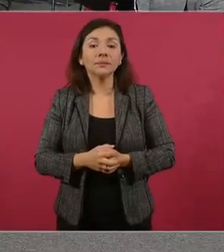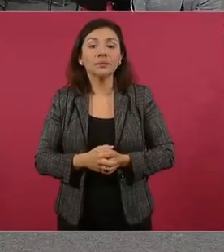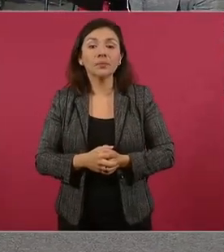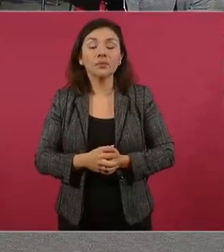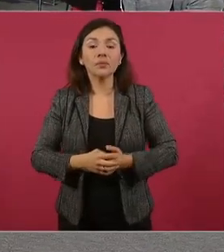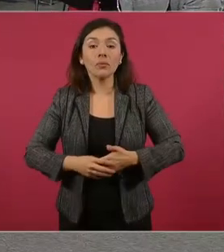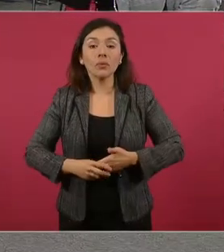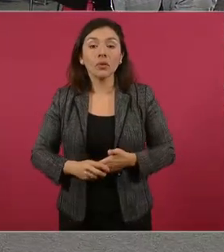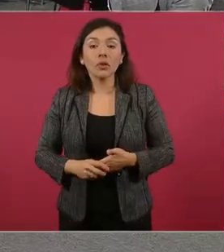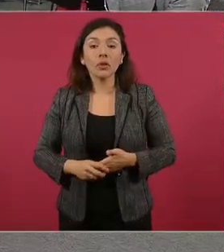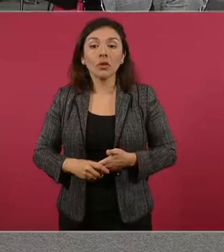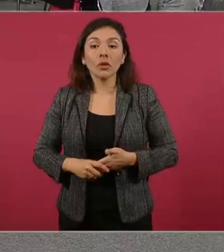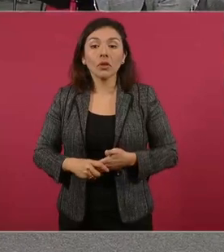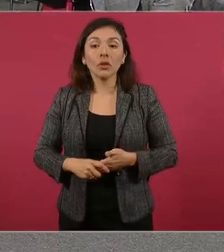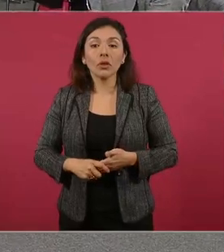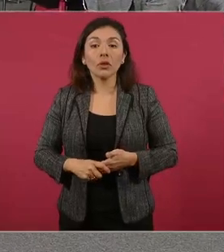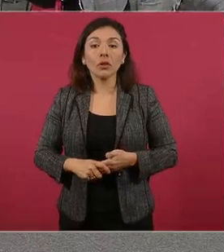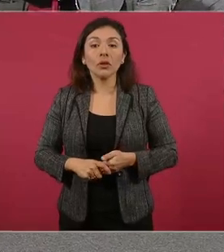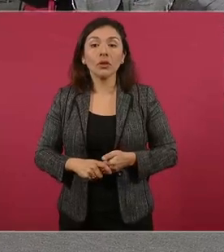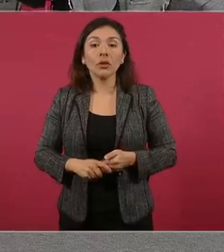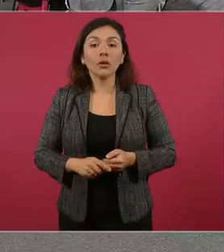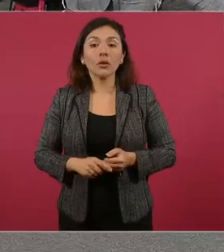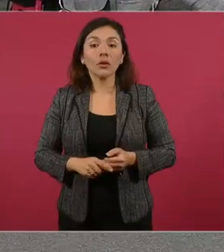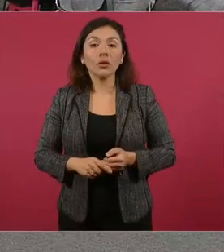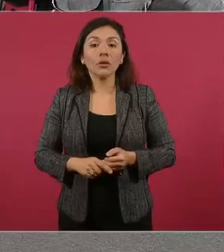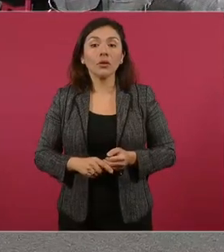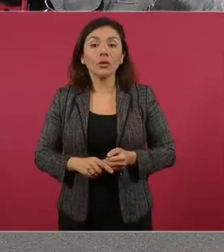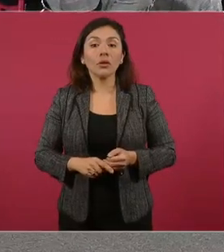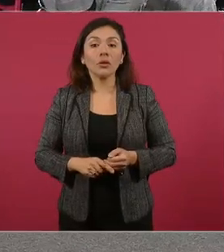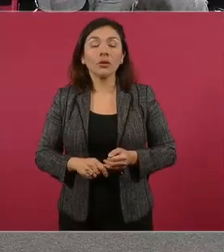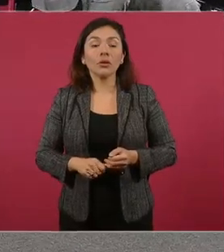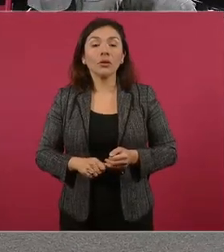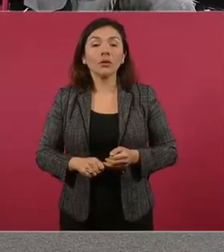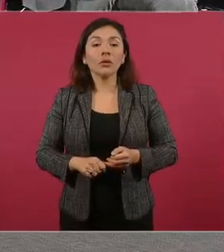caso. Cinco semanas.